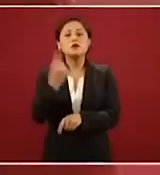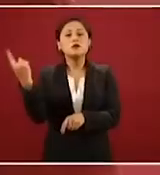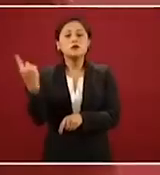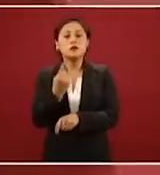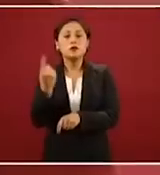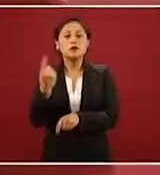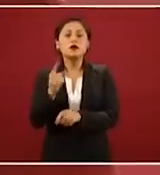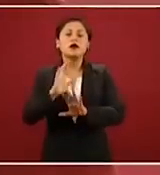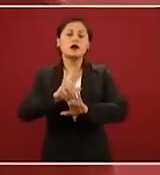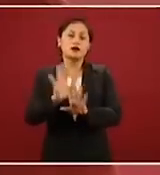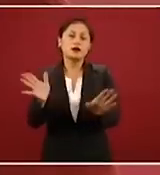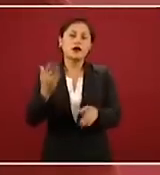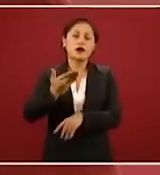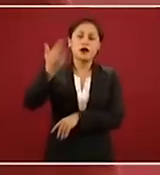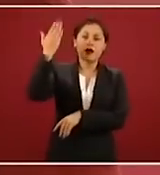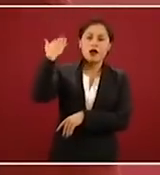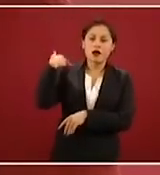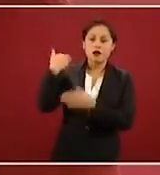transformación.